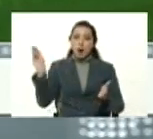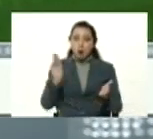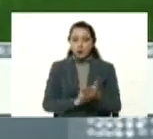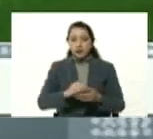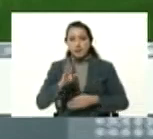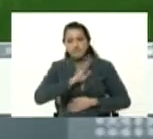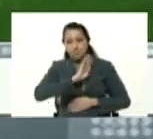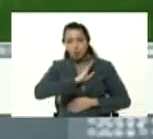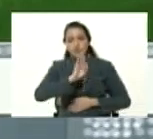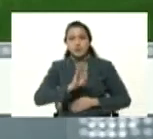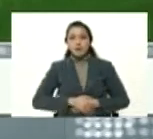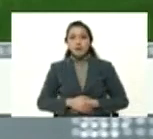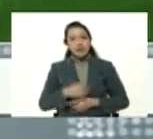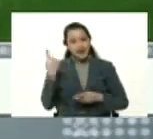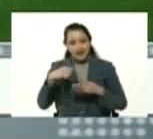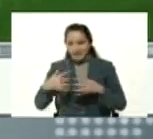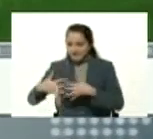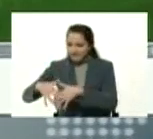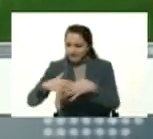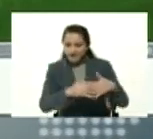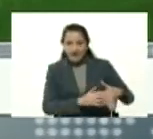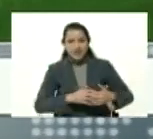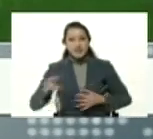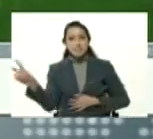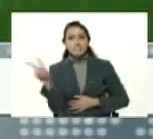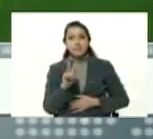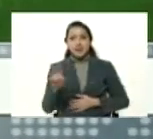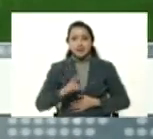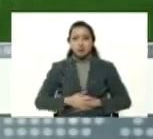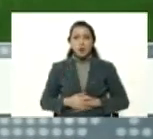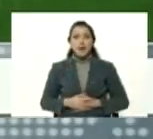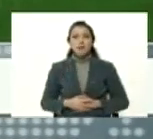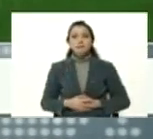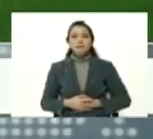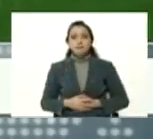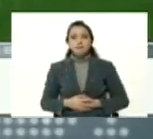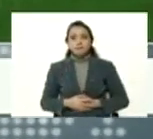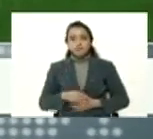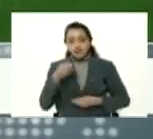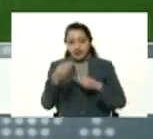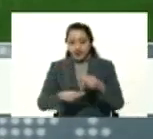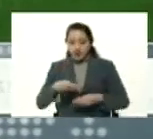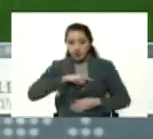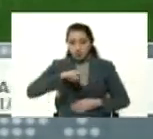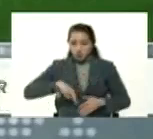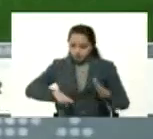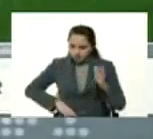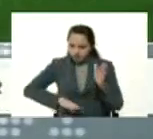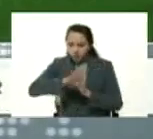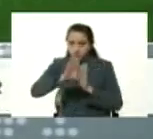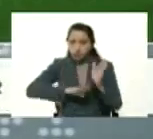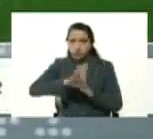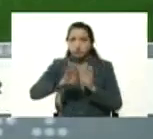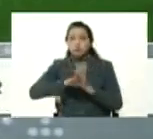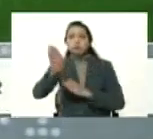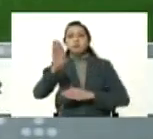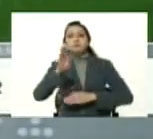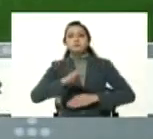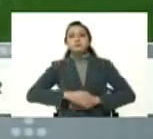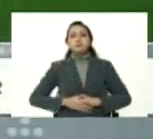a PDVSA, al país, como empresa que surta nuestra nación con su